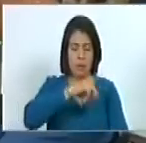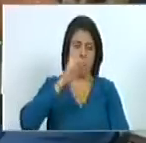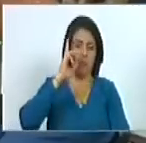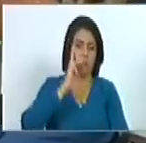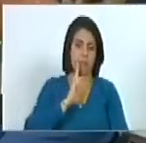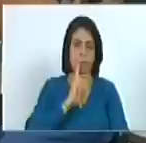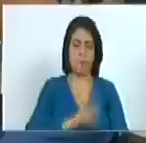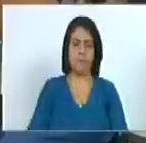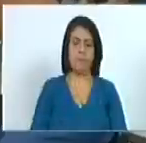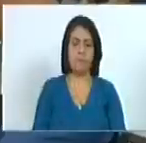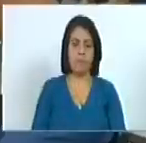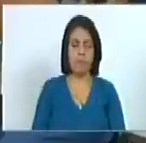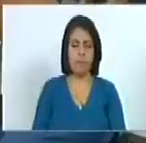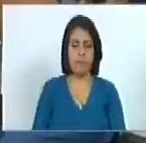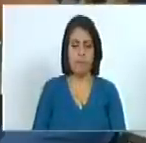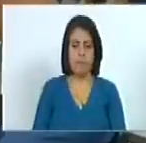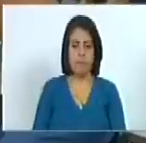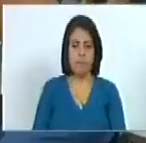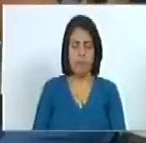bolivariana.